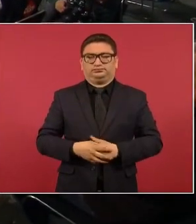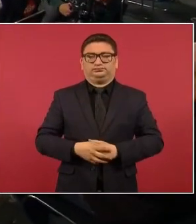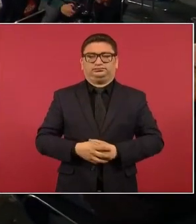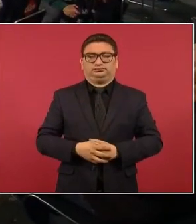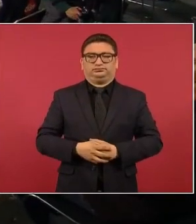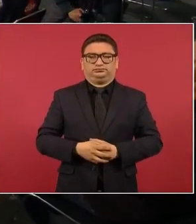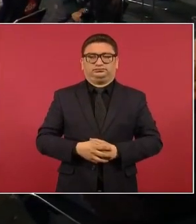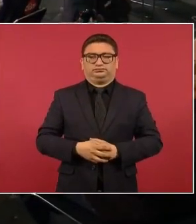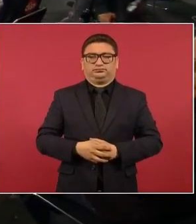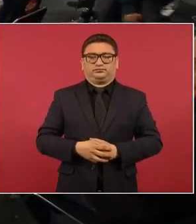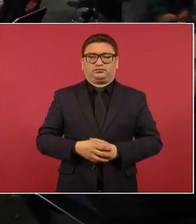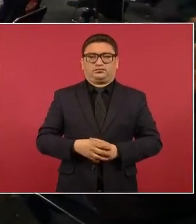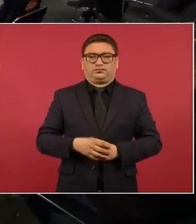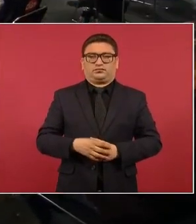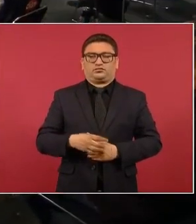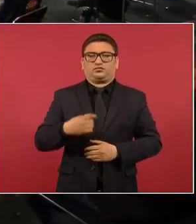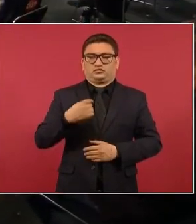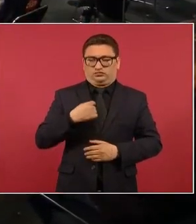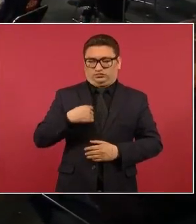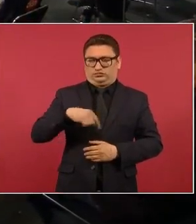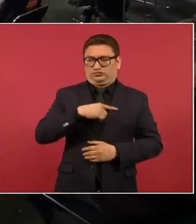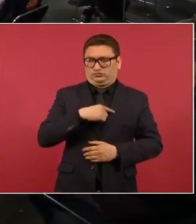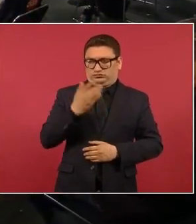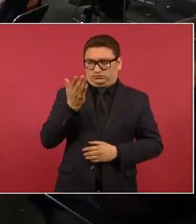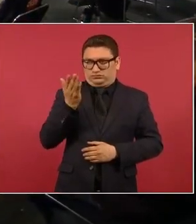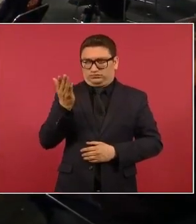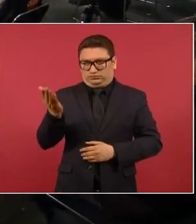a la petición que les hicimos